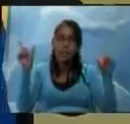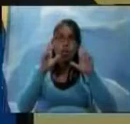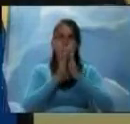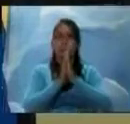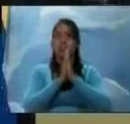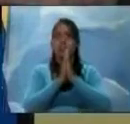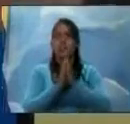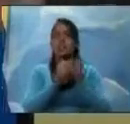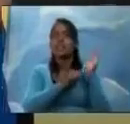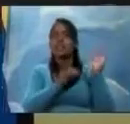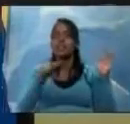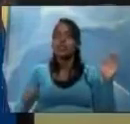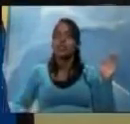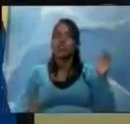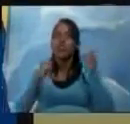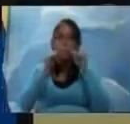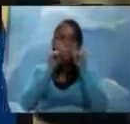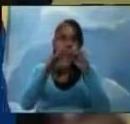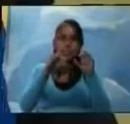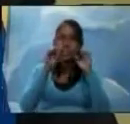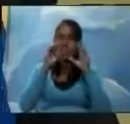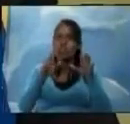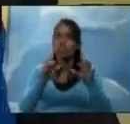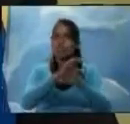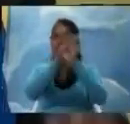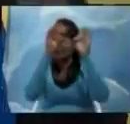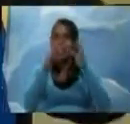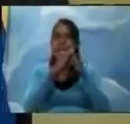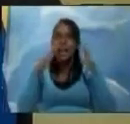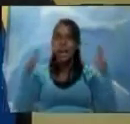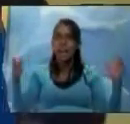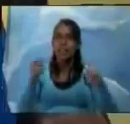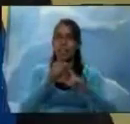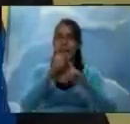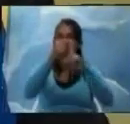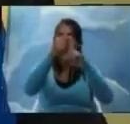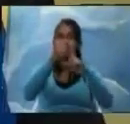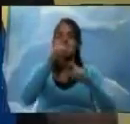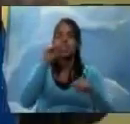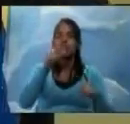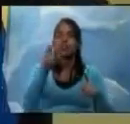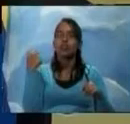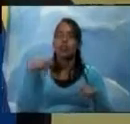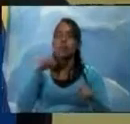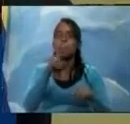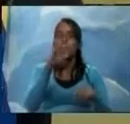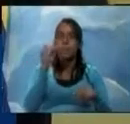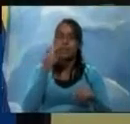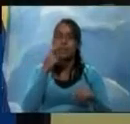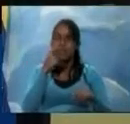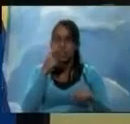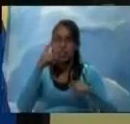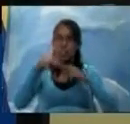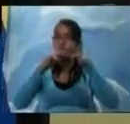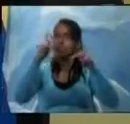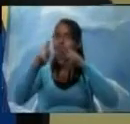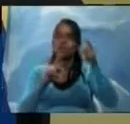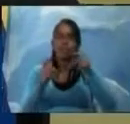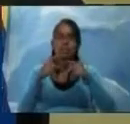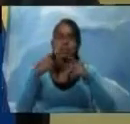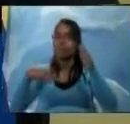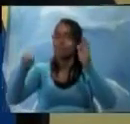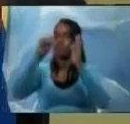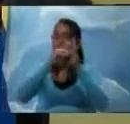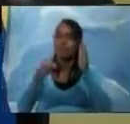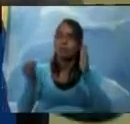matutinos, y el Señor le va a bendecir de una manera grande y especial. Si usted tiene 20, el Señor se la va a multiplicar, el Señor se la va a